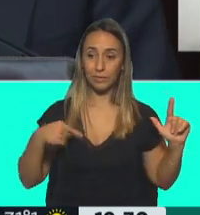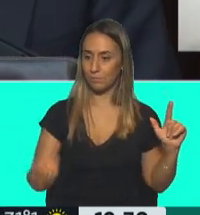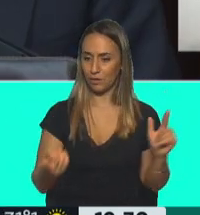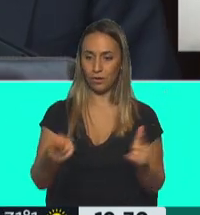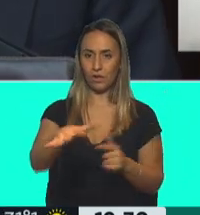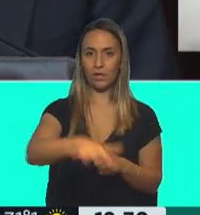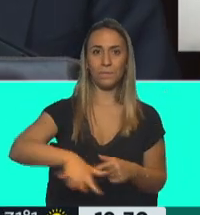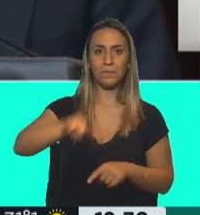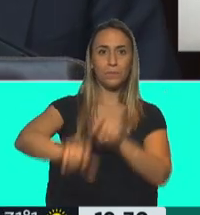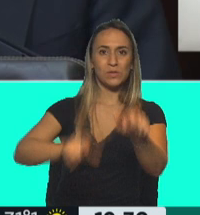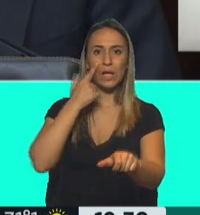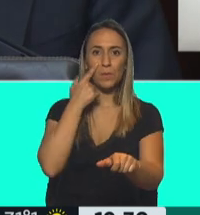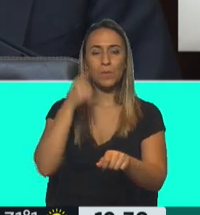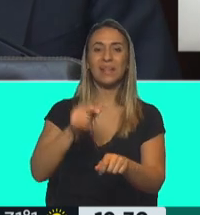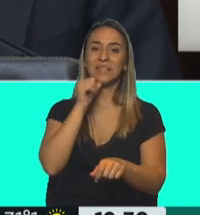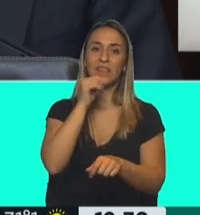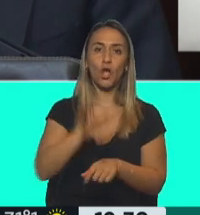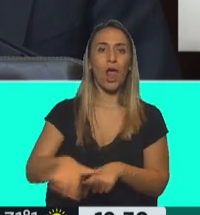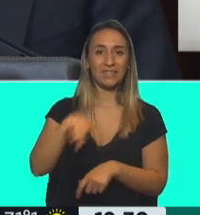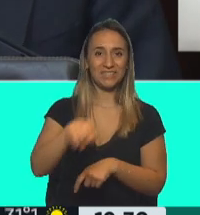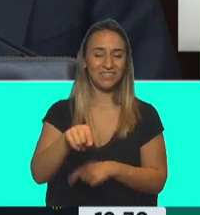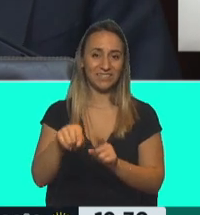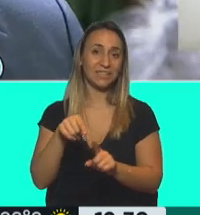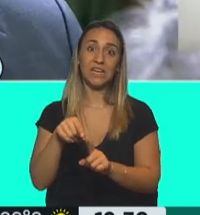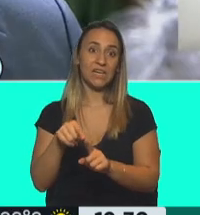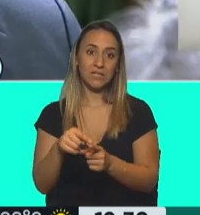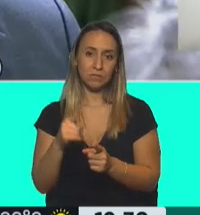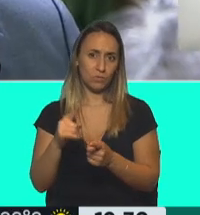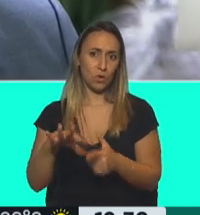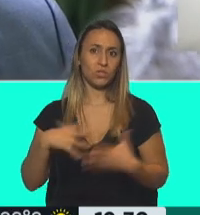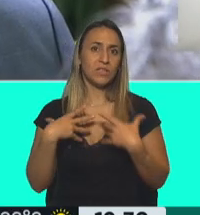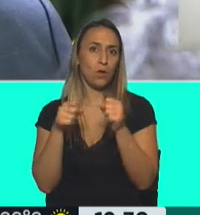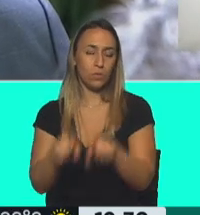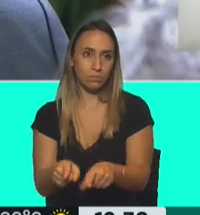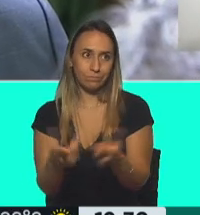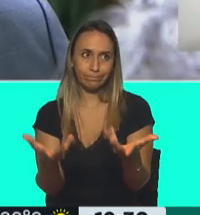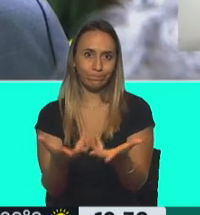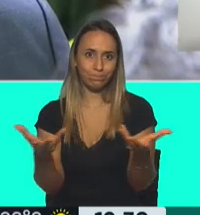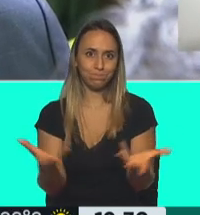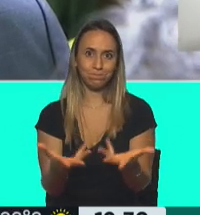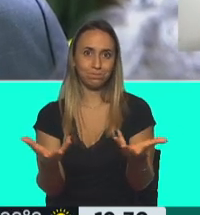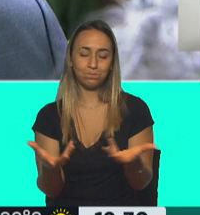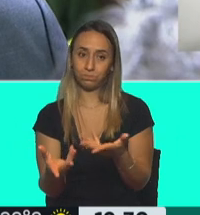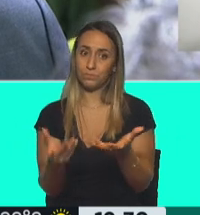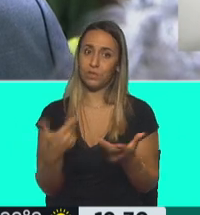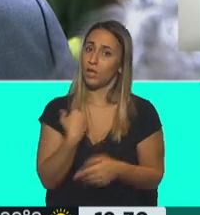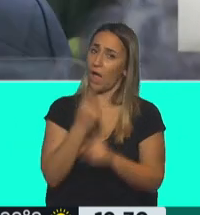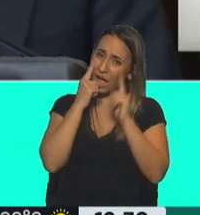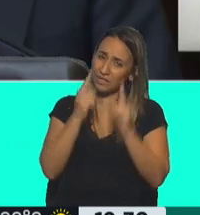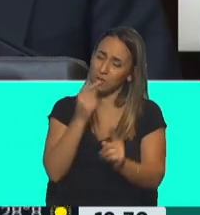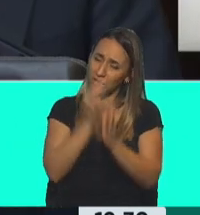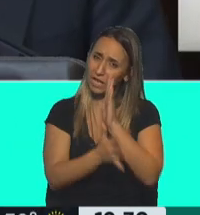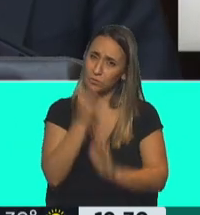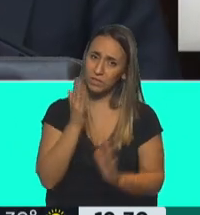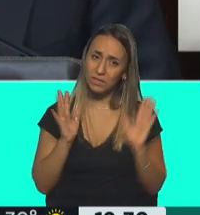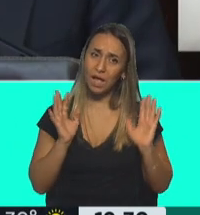Nicolás, y nosotros estamos a disposición. Abrimos un policonsultor hace poquitito que atiende a la población gratuita, y están muy